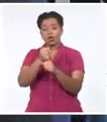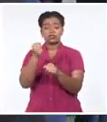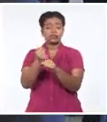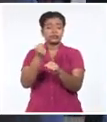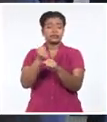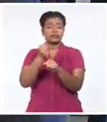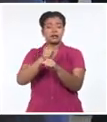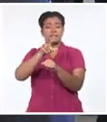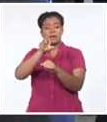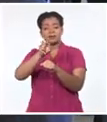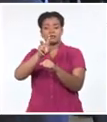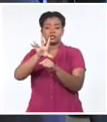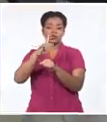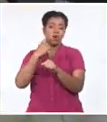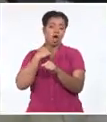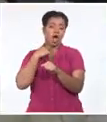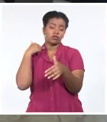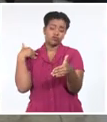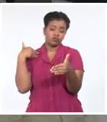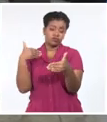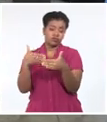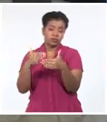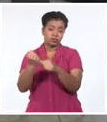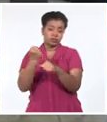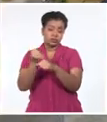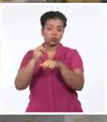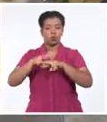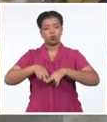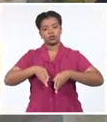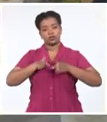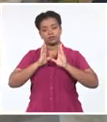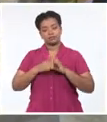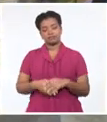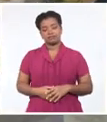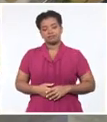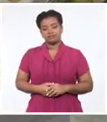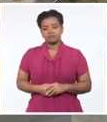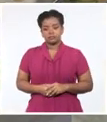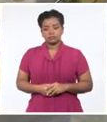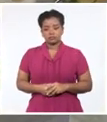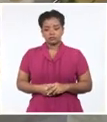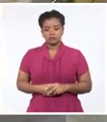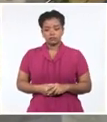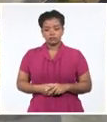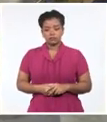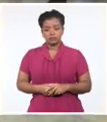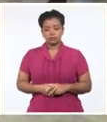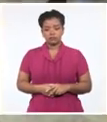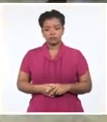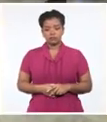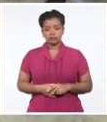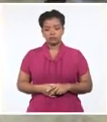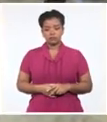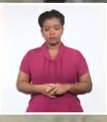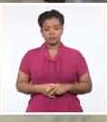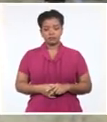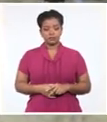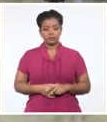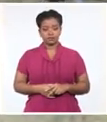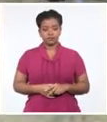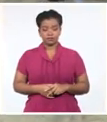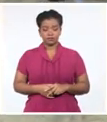años de labor ininterrumpida en el sector Adán Morel sistema informativo de la televisión